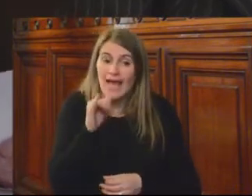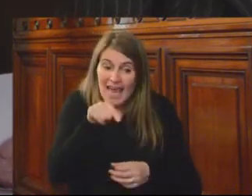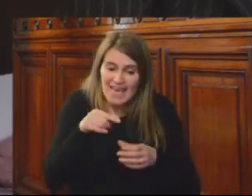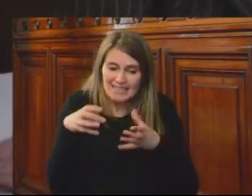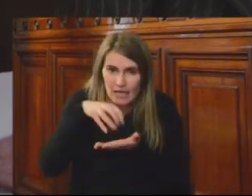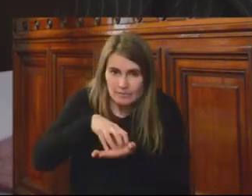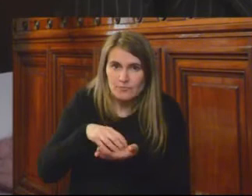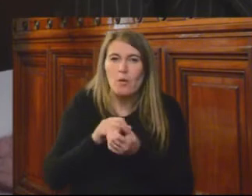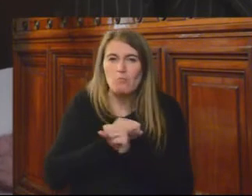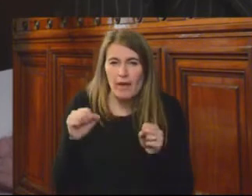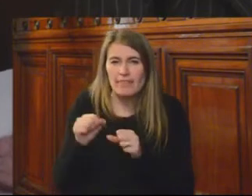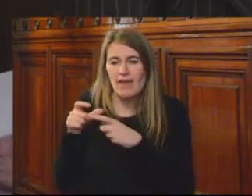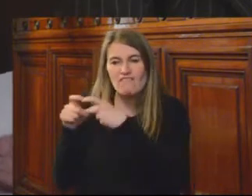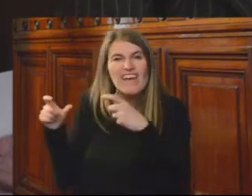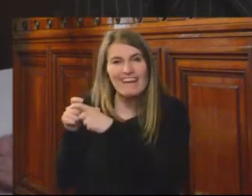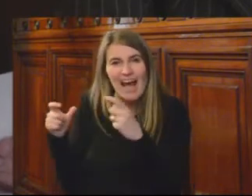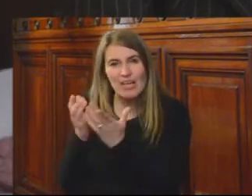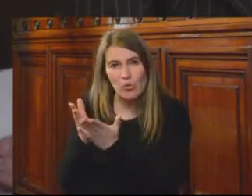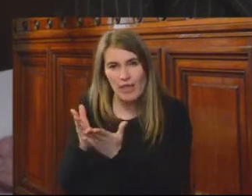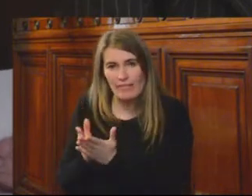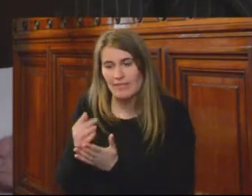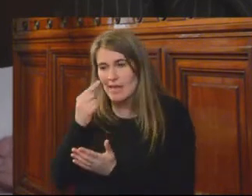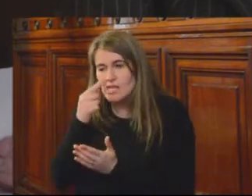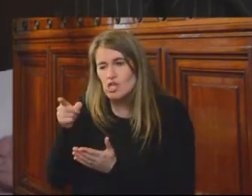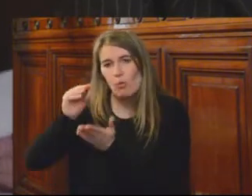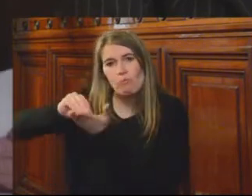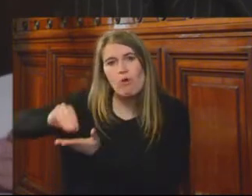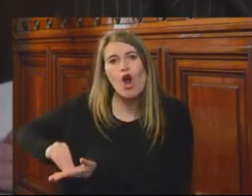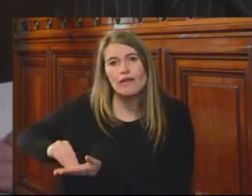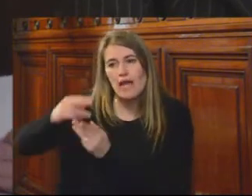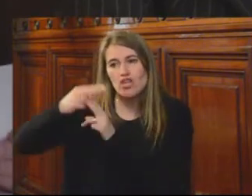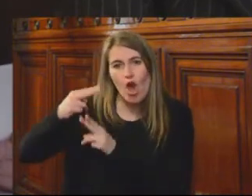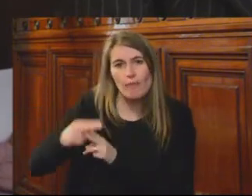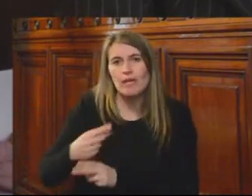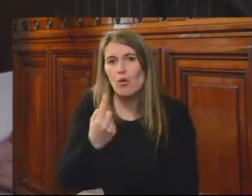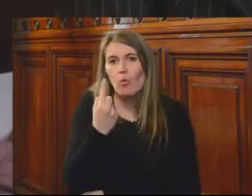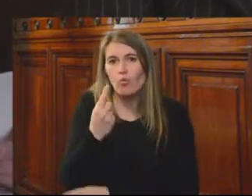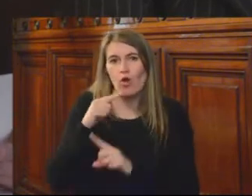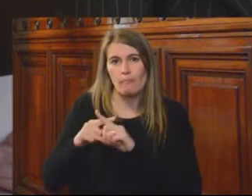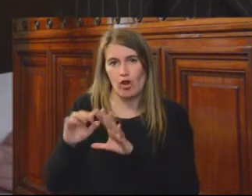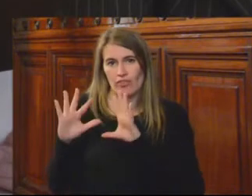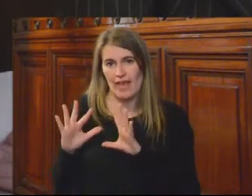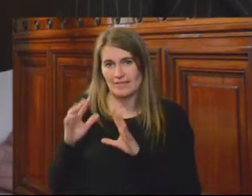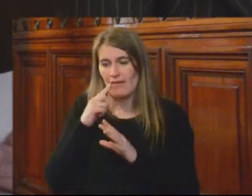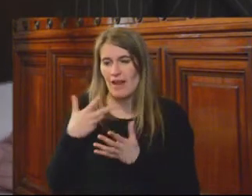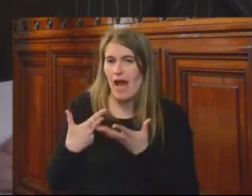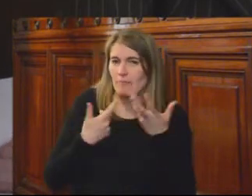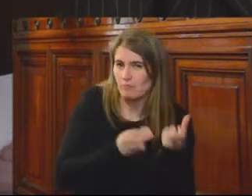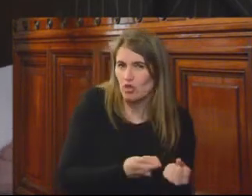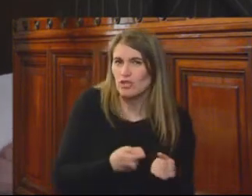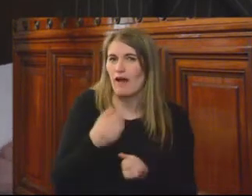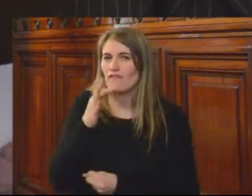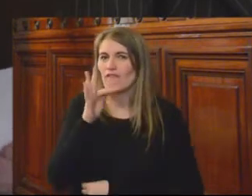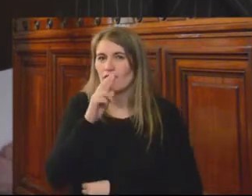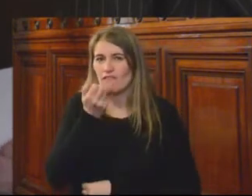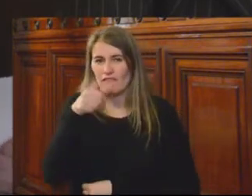los estudiantes becados a suscribir planillas con el llamado 1x10 a favor de la candidatura de Francisco Arias Cárdenas en el